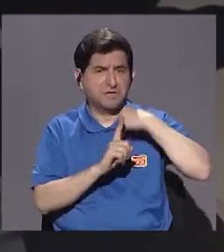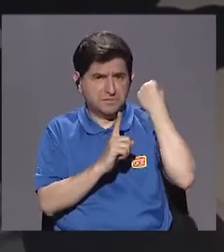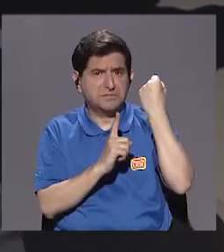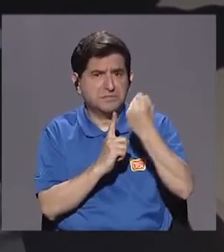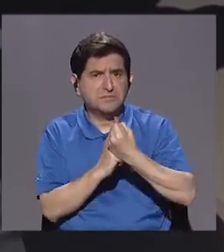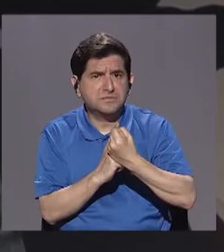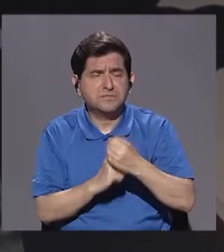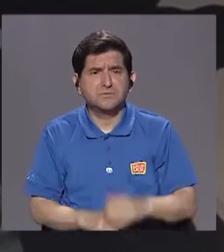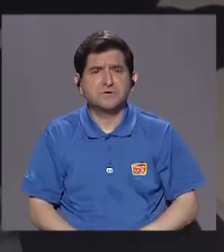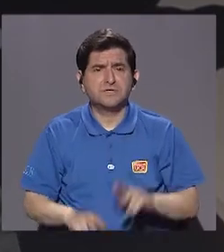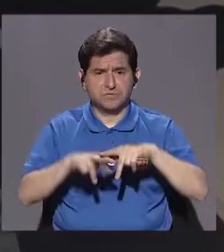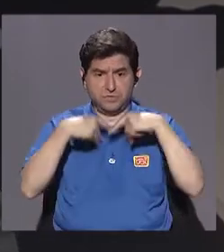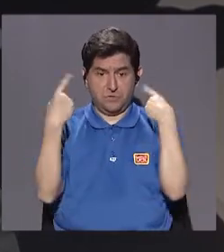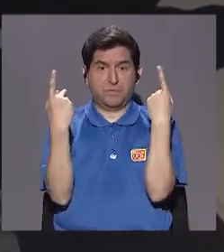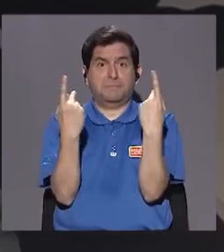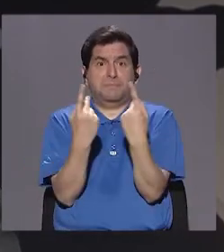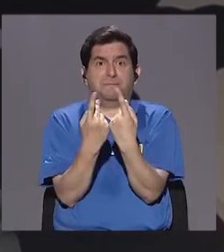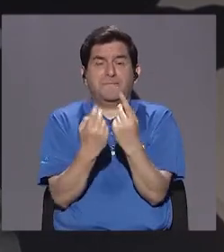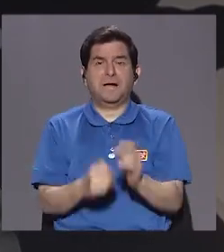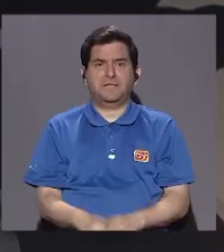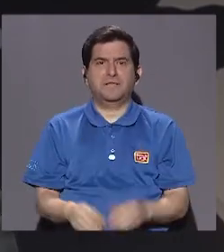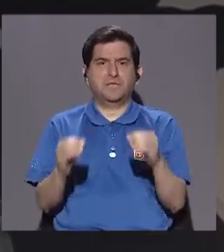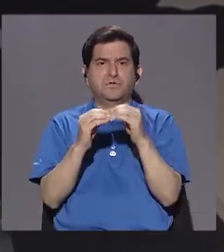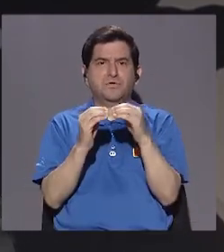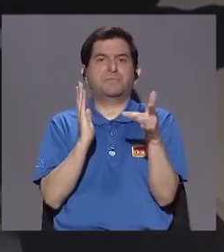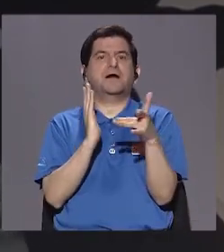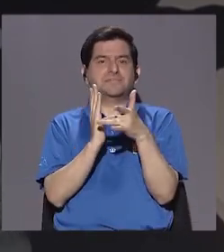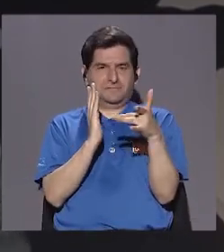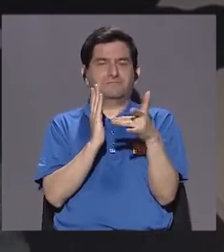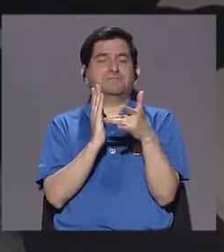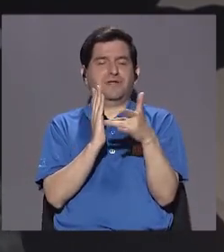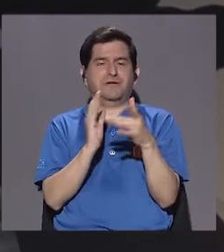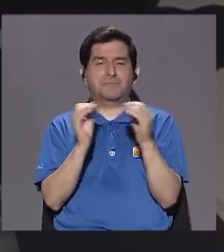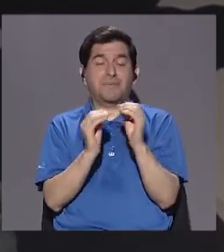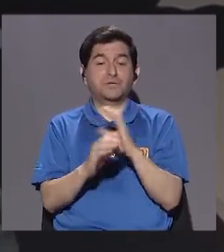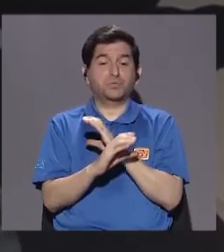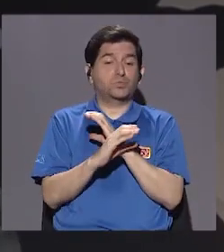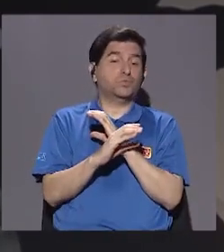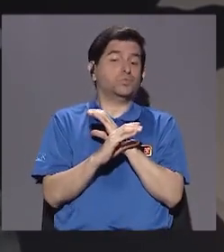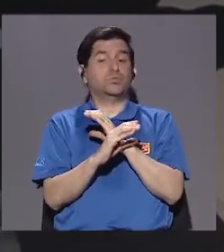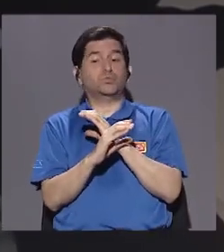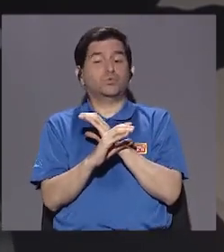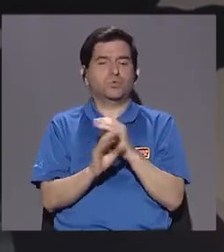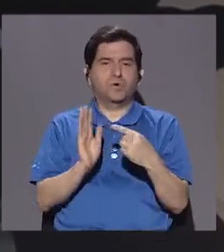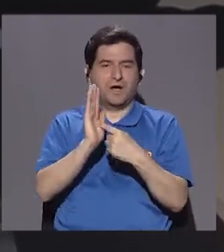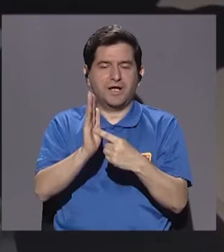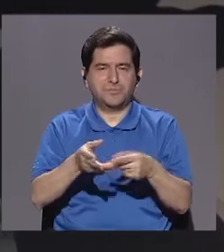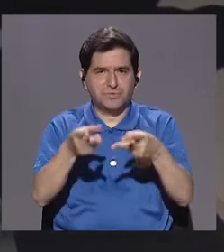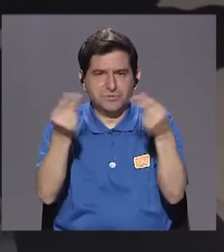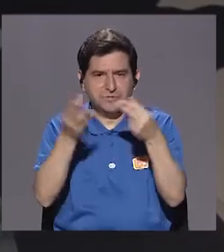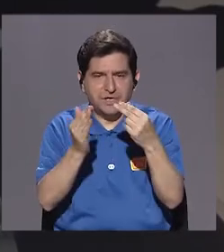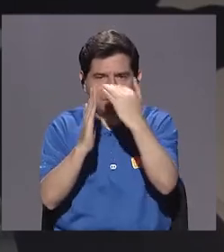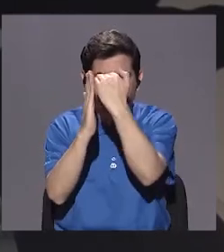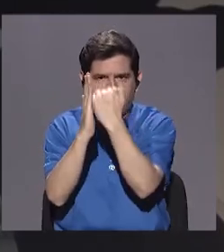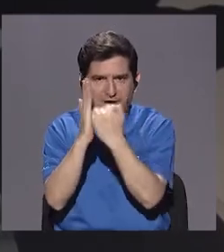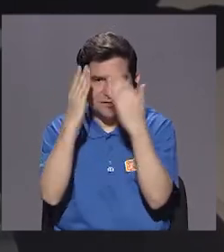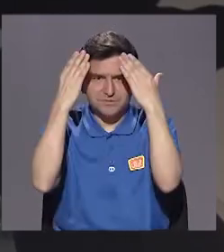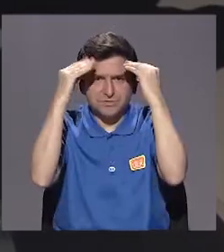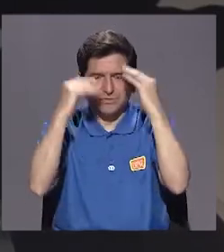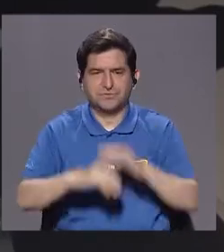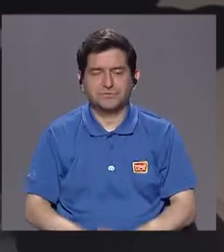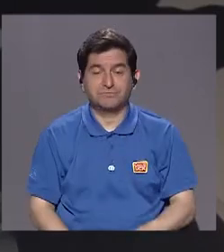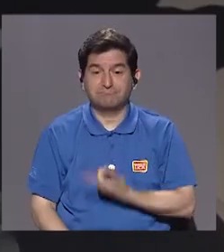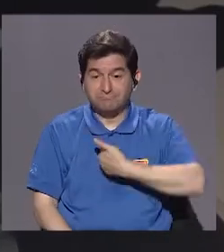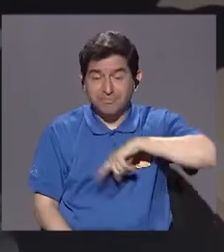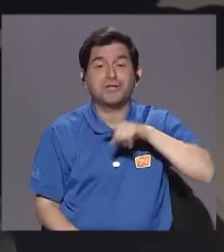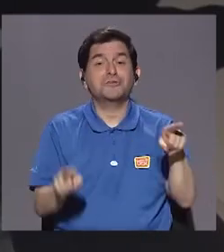de los partidos cada vez han venido siendo más técnicos y más cautos a la hora de presentar sus gastos y por